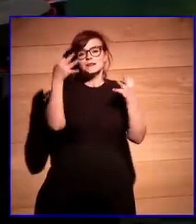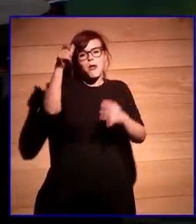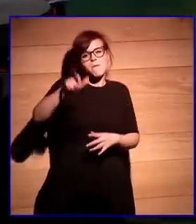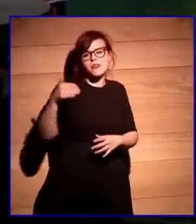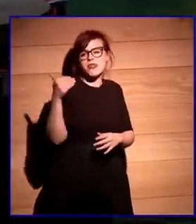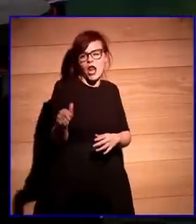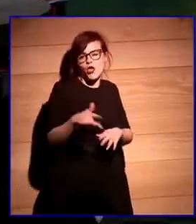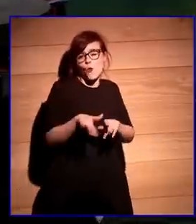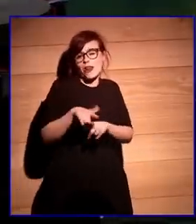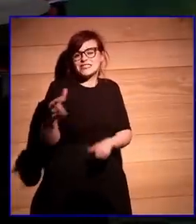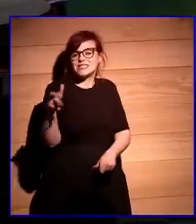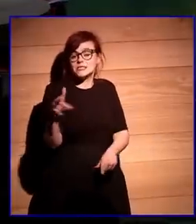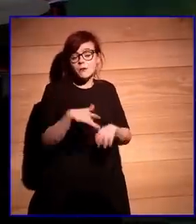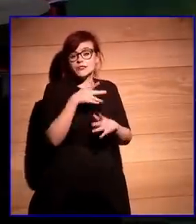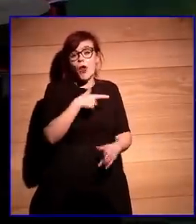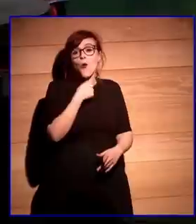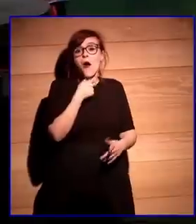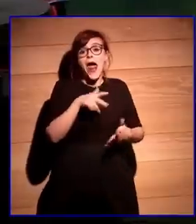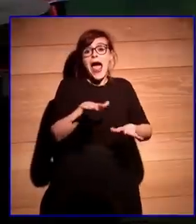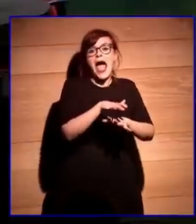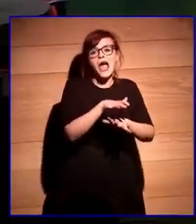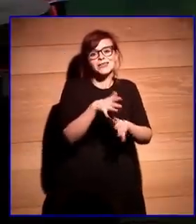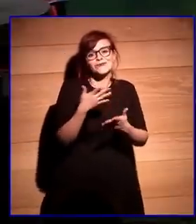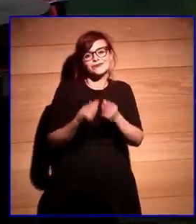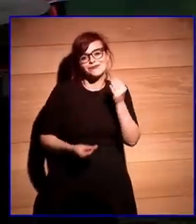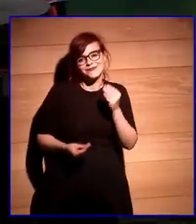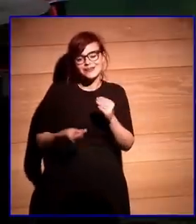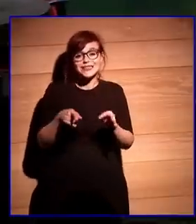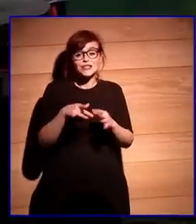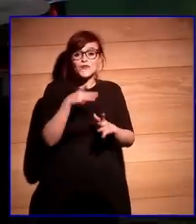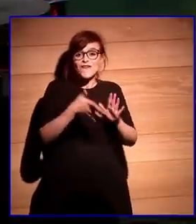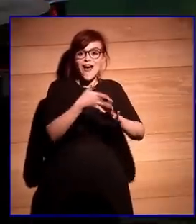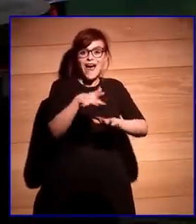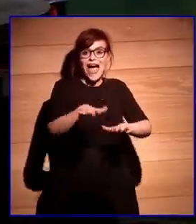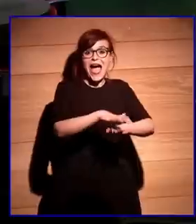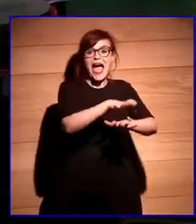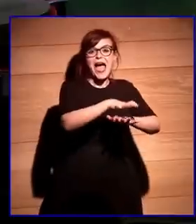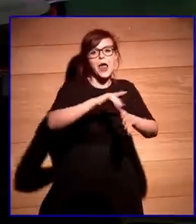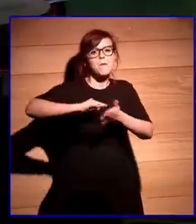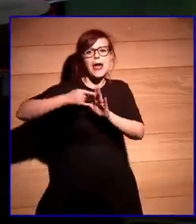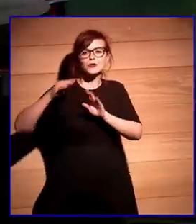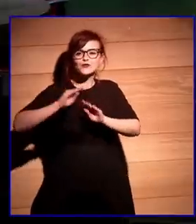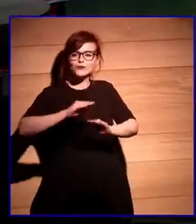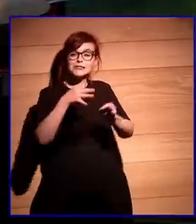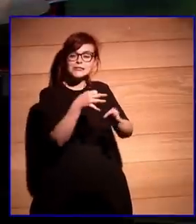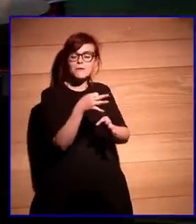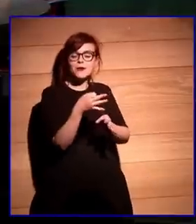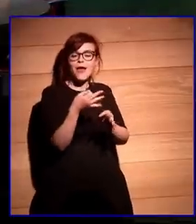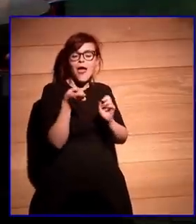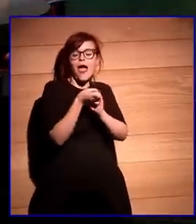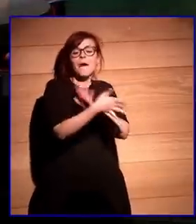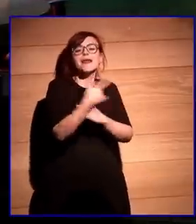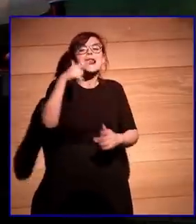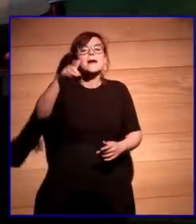del chiste. Villano del humor podría ser. Cuando la cosa va bien, él tiene un plan para destruirlo. ¿Qué es el mal,